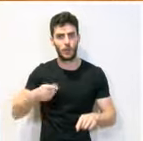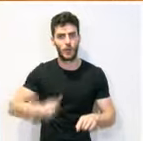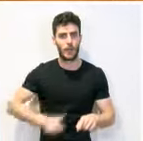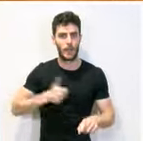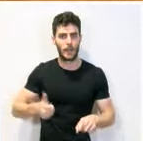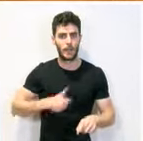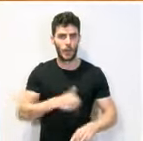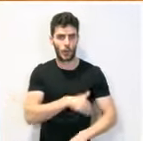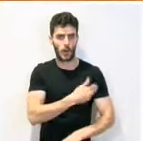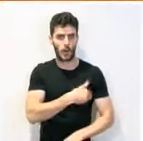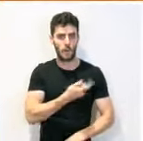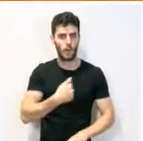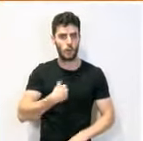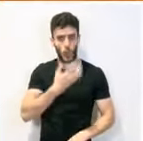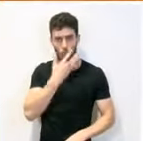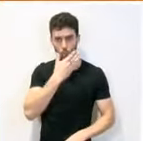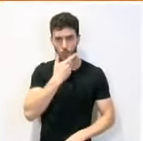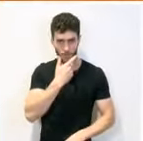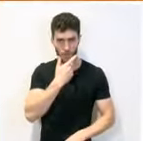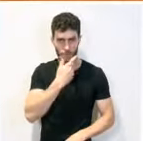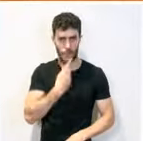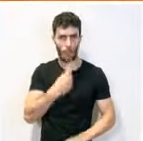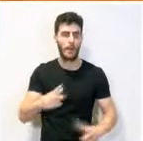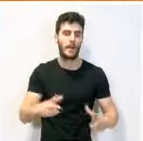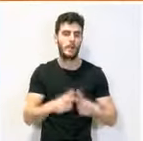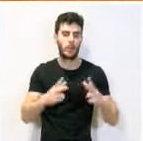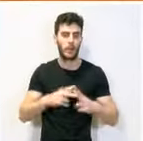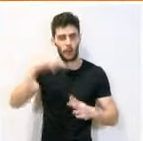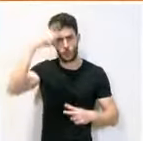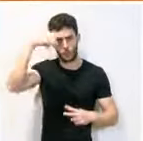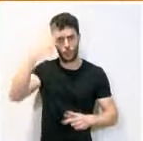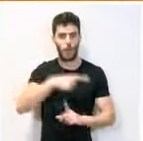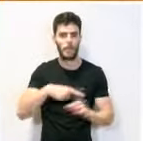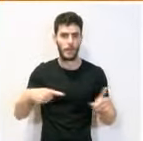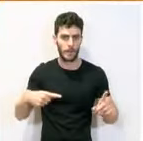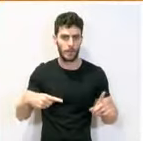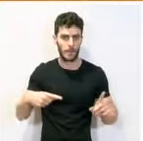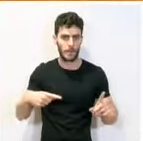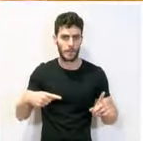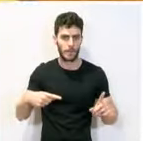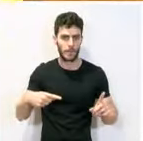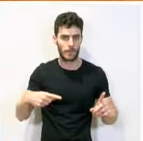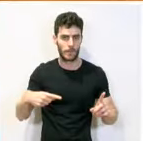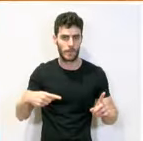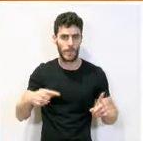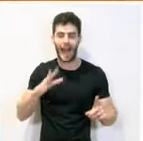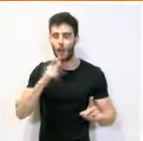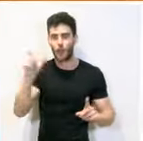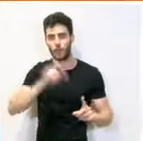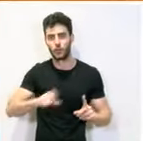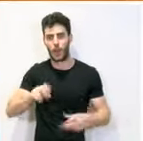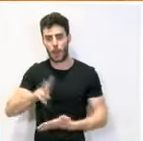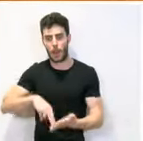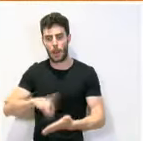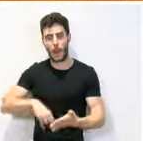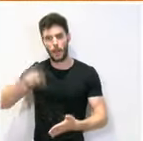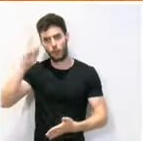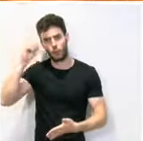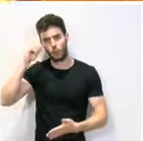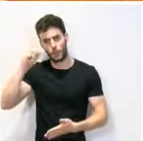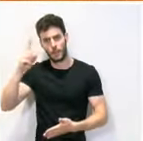académico. Y yo prefiero tener una sociedad con una cultura media que tener analfabetos, por un